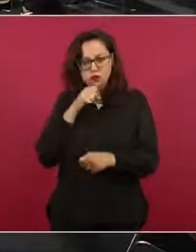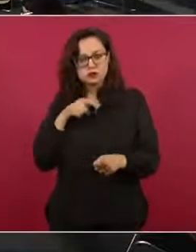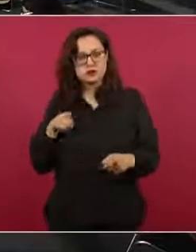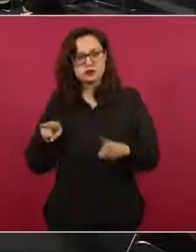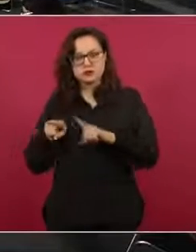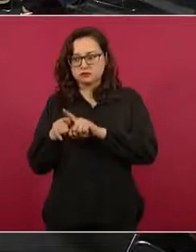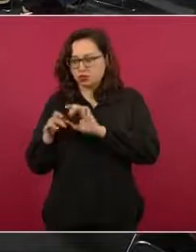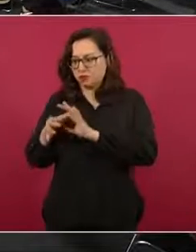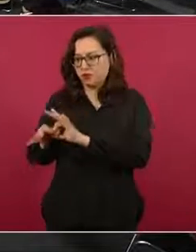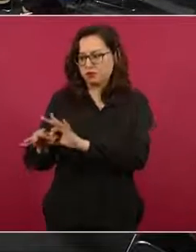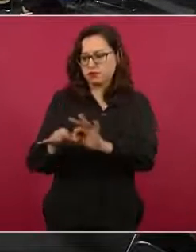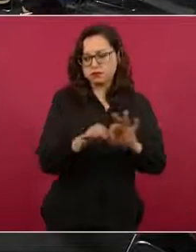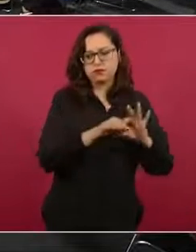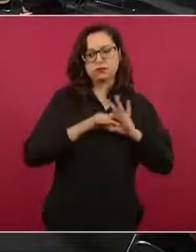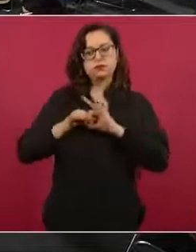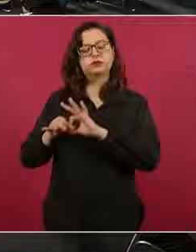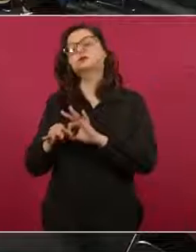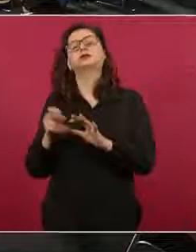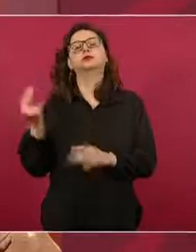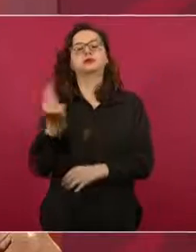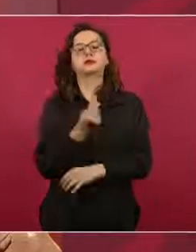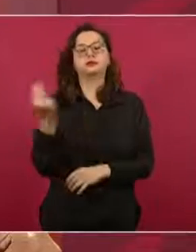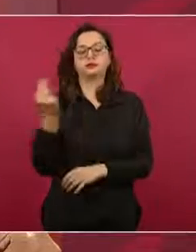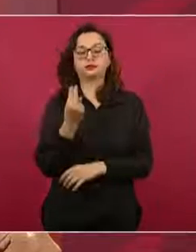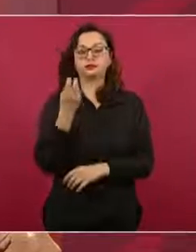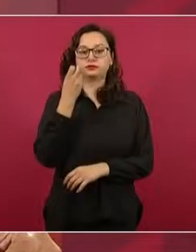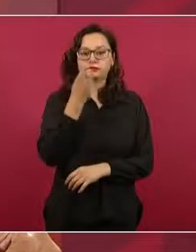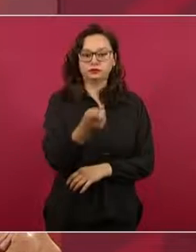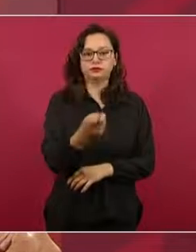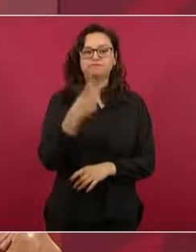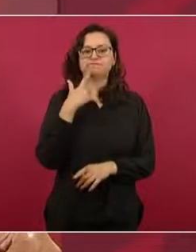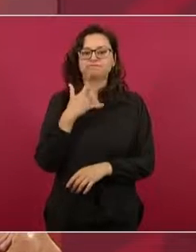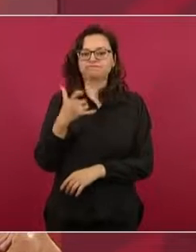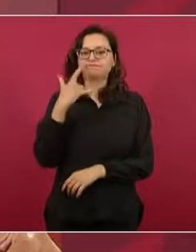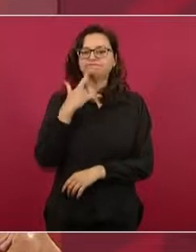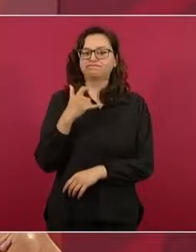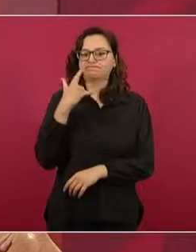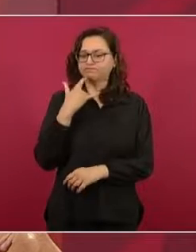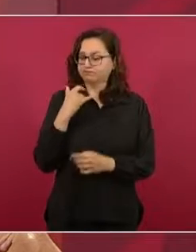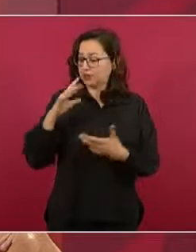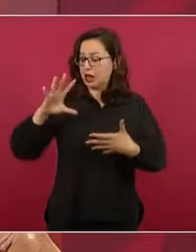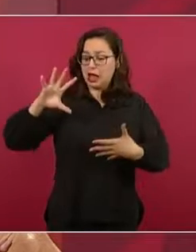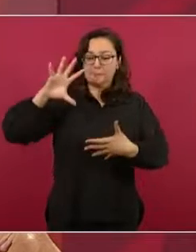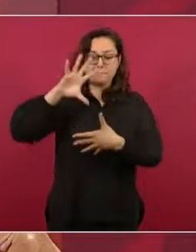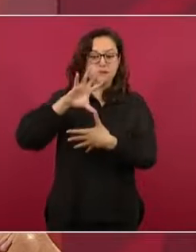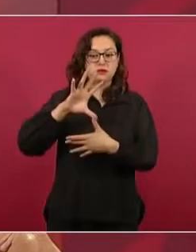Buscar, como lo estamos haciendo, la unidad de toda América,